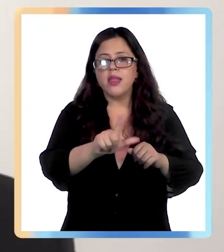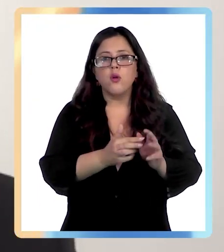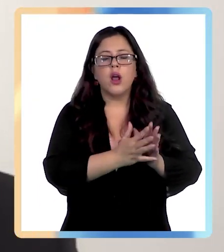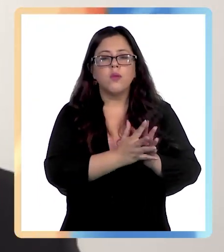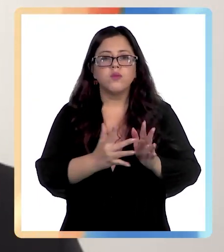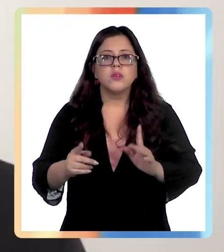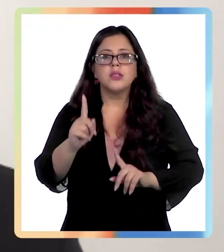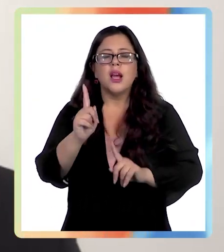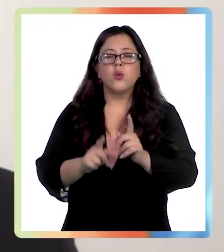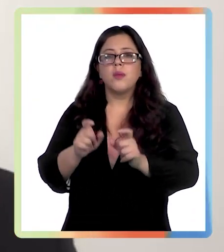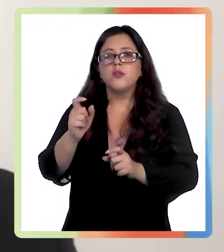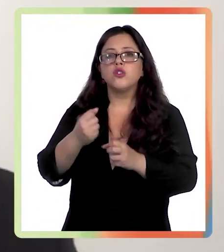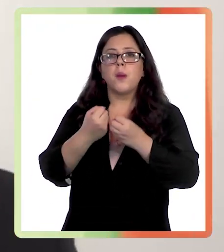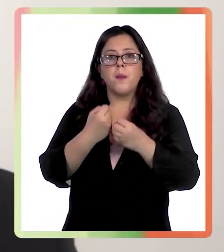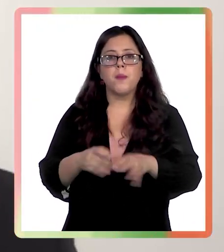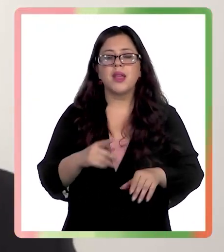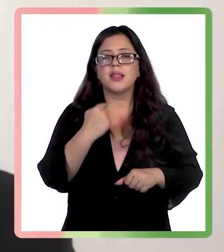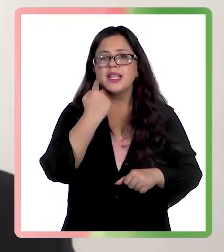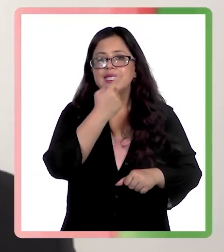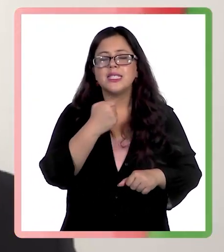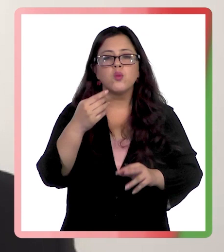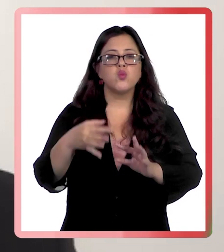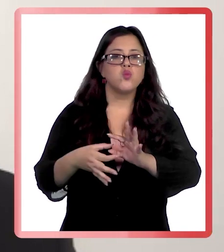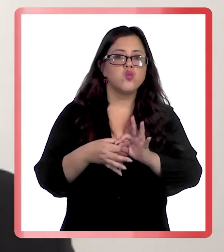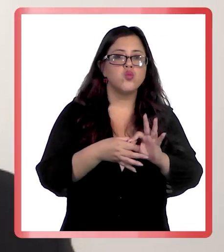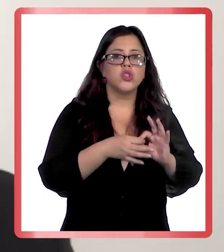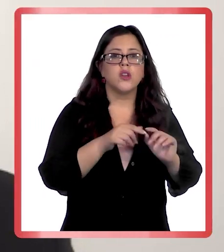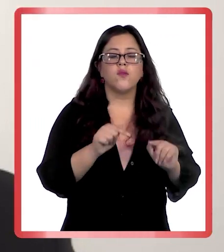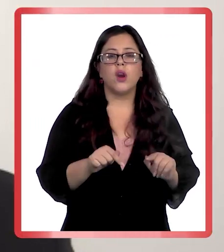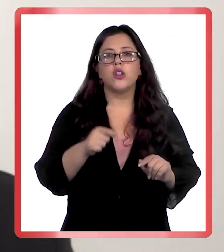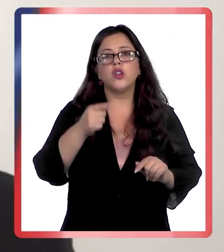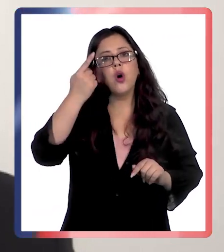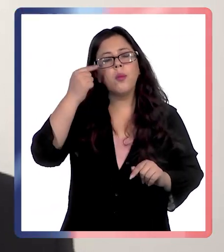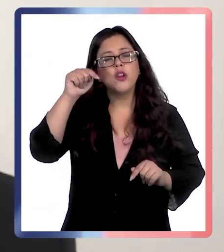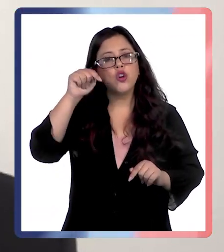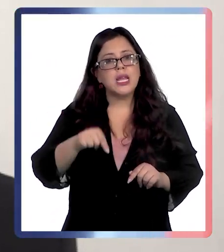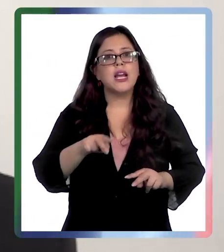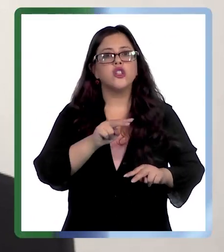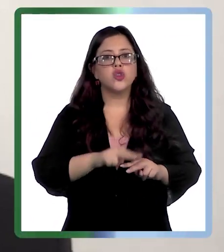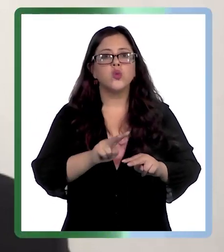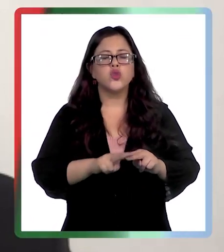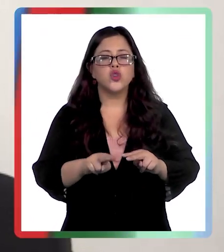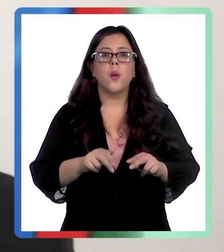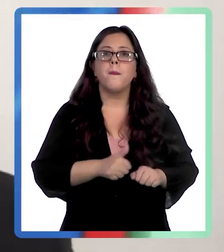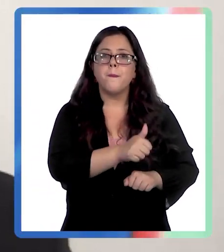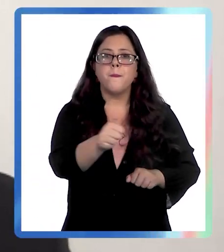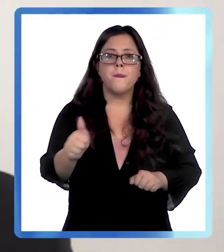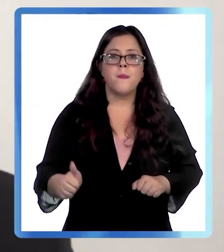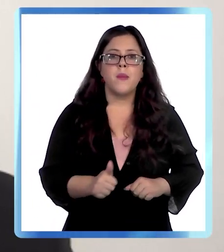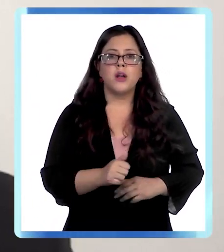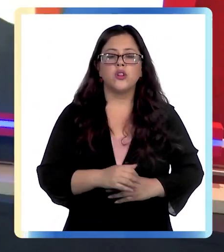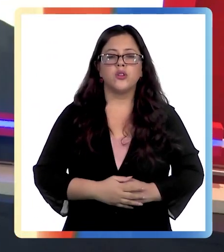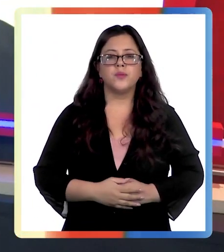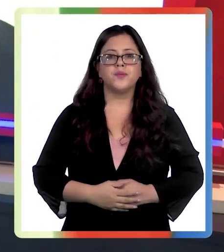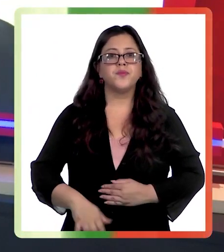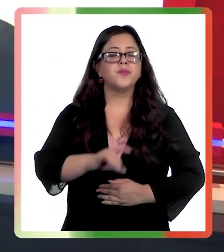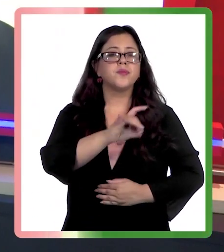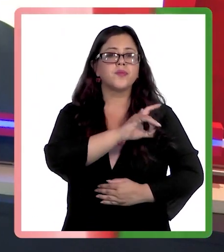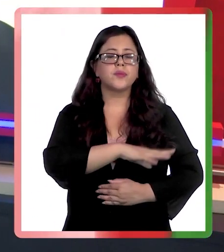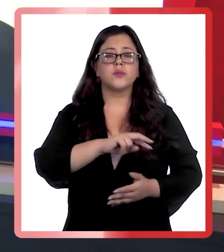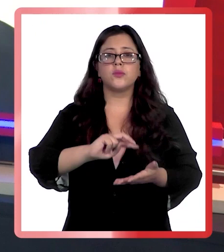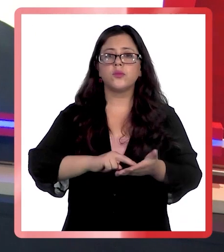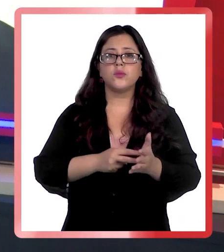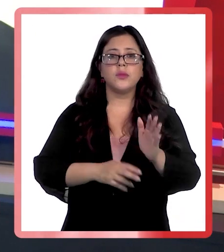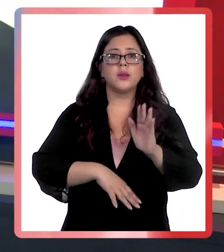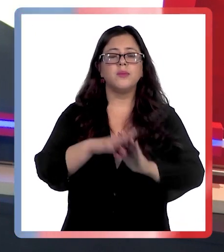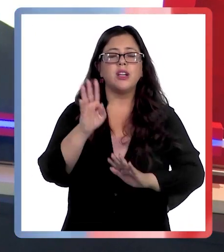ya hay Muchos pacientes que han perdido dientes producto de esta situación pero hoy en día tenemos solución para todos ellos en nuestro